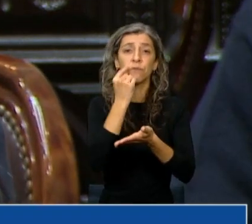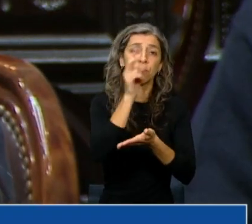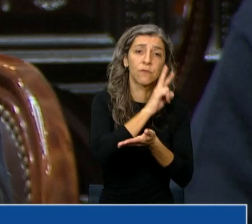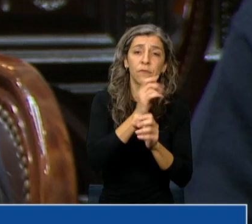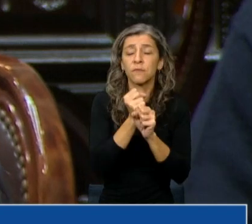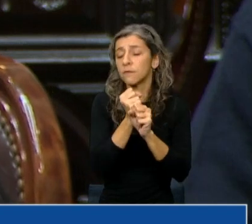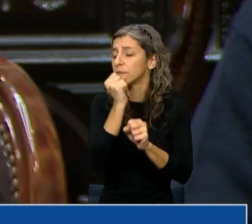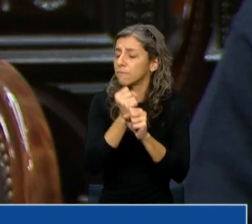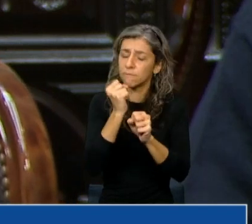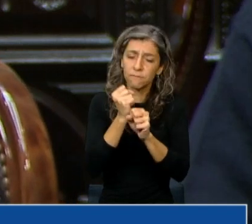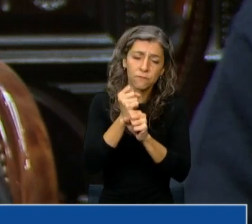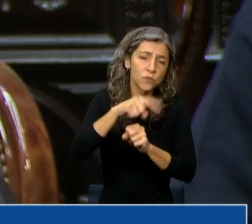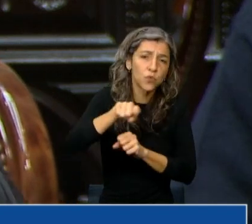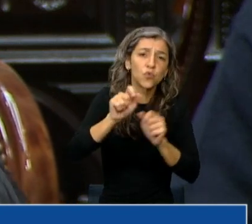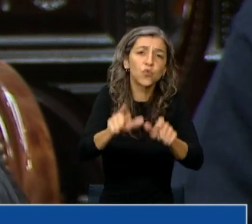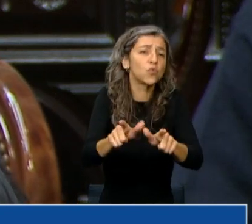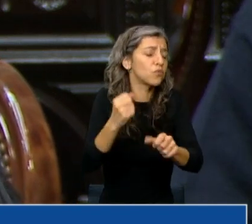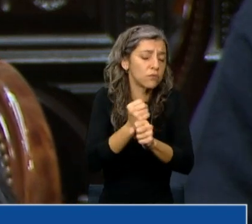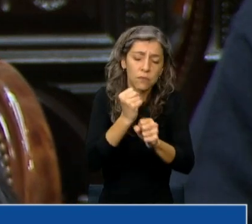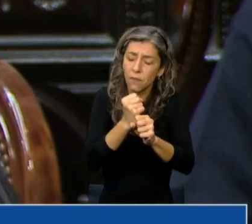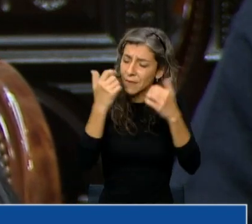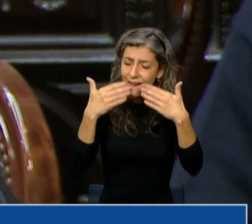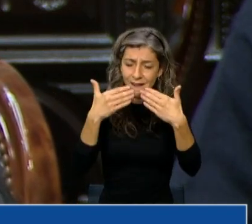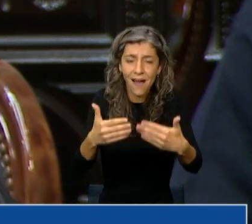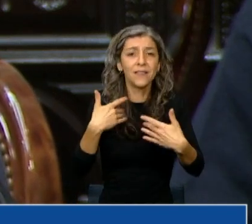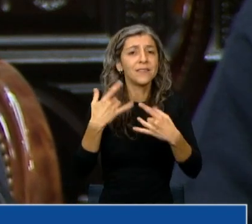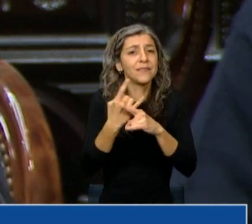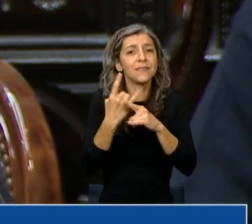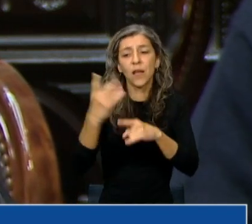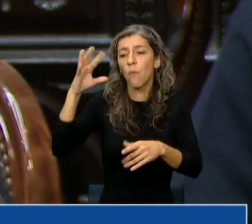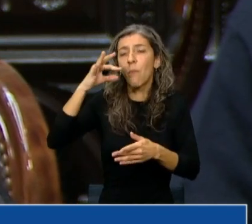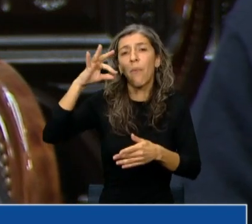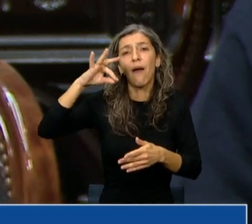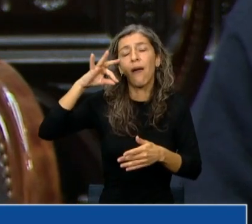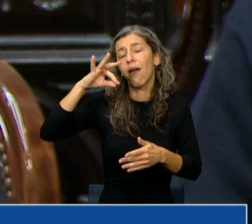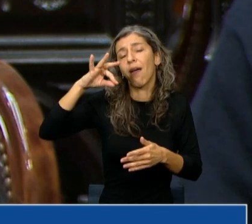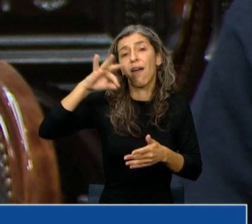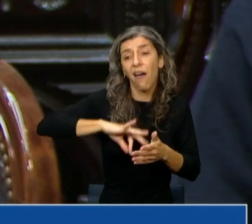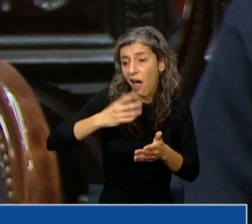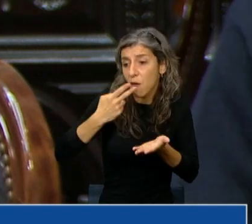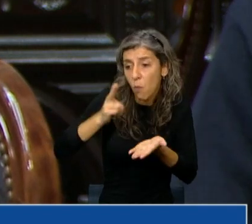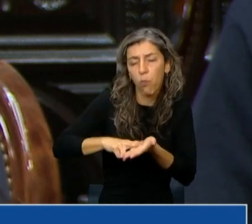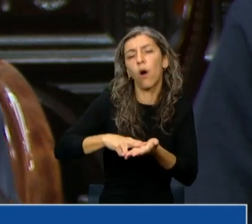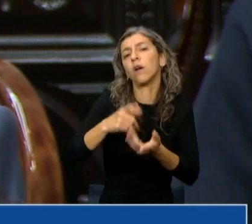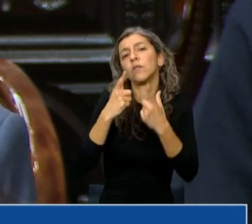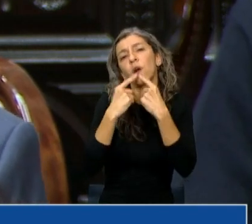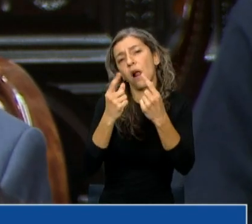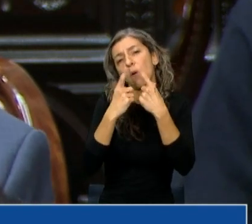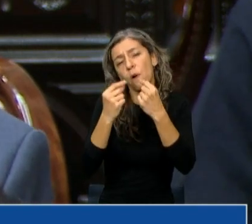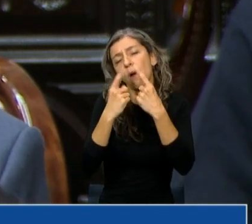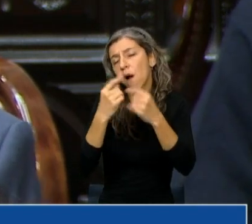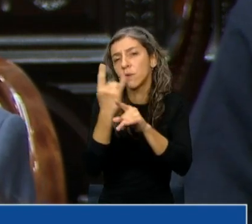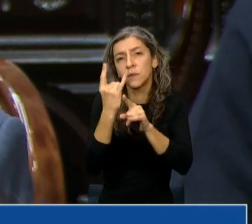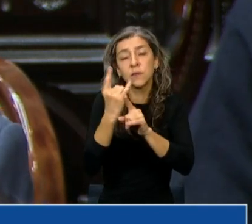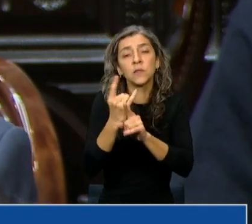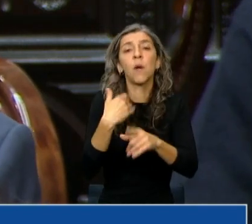desarrollado siempre reclamando por este impuesto o este injusto impuesto al trabajo, a veces con menos suerte porque no se ha